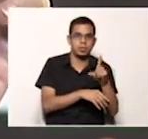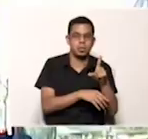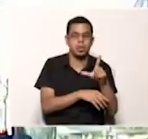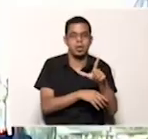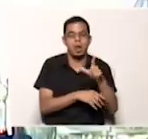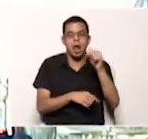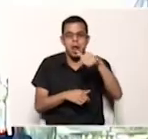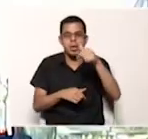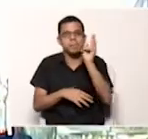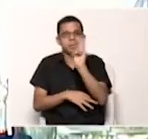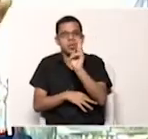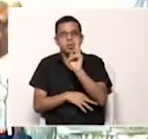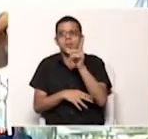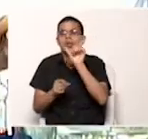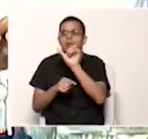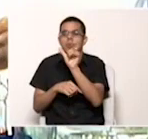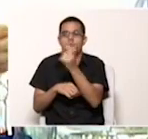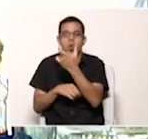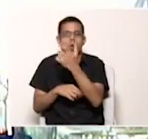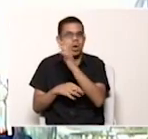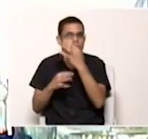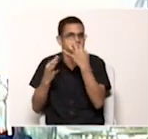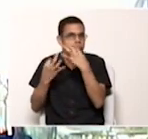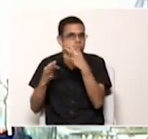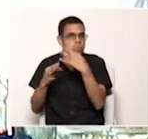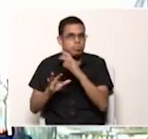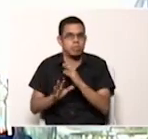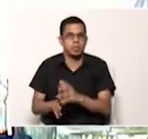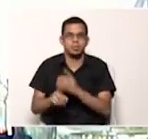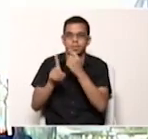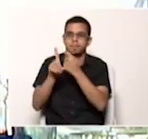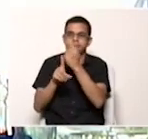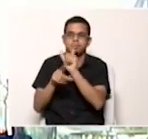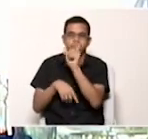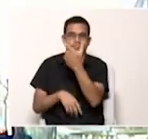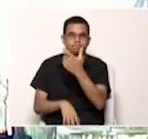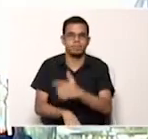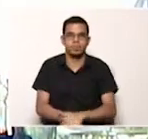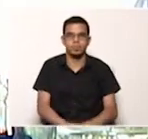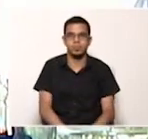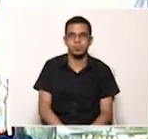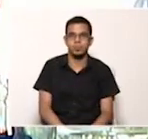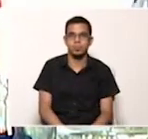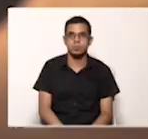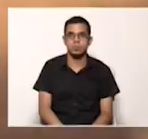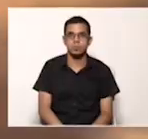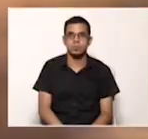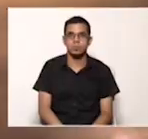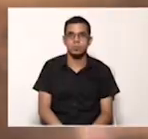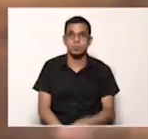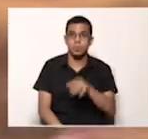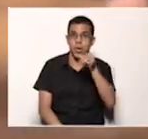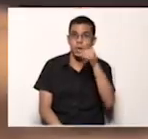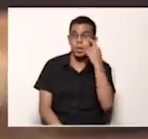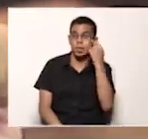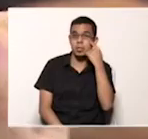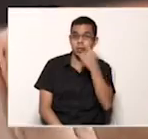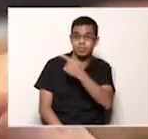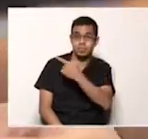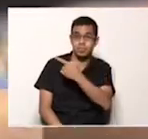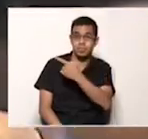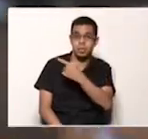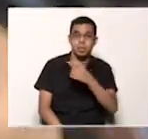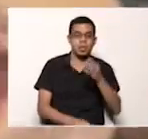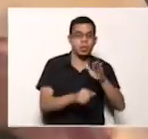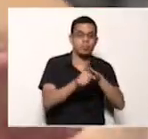Bien. Ahora, también este termómetro no es de mercurio, sino es de alcohol. ¿Por qué?